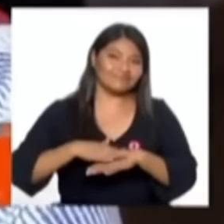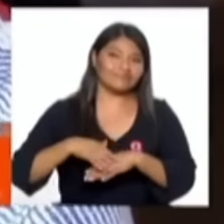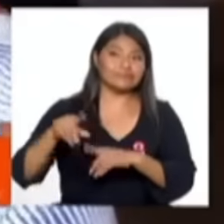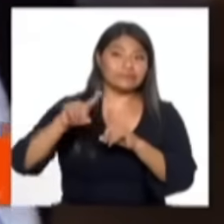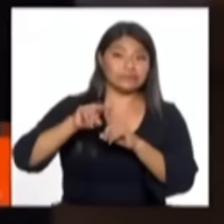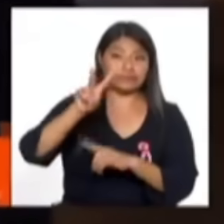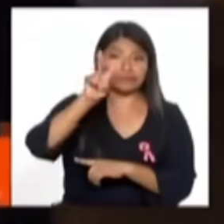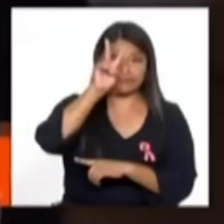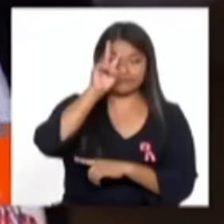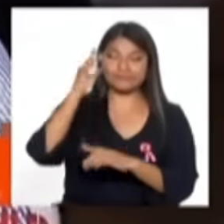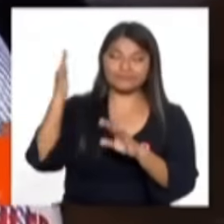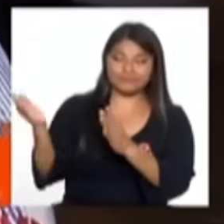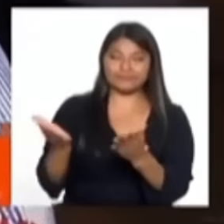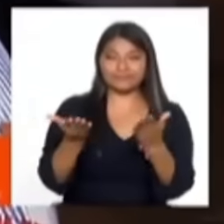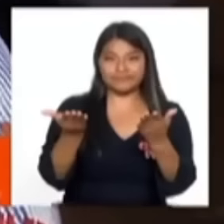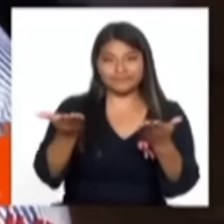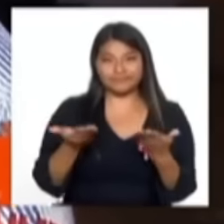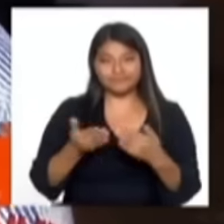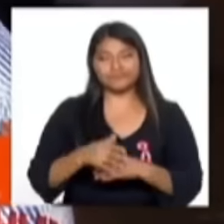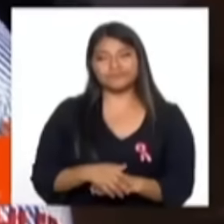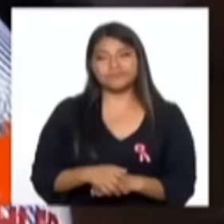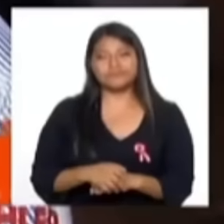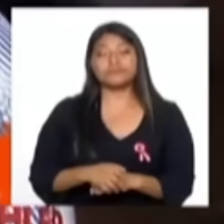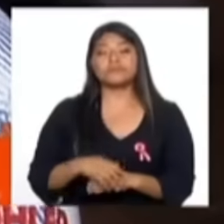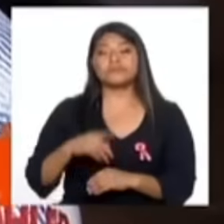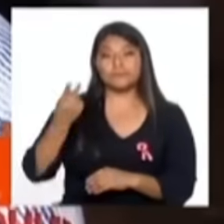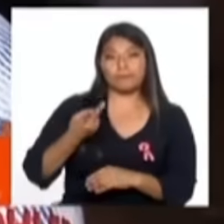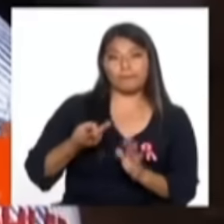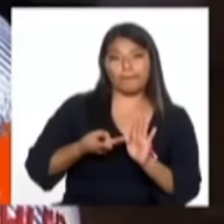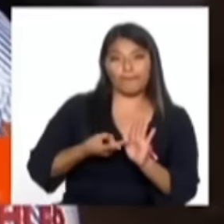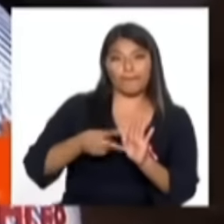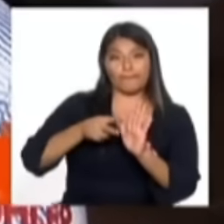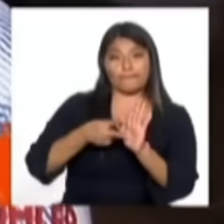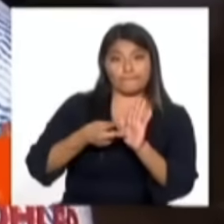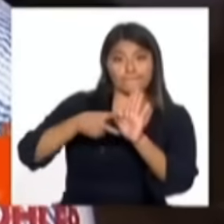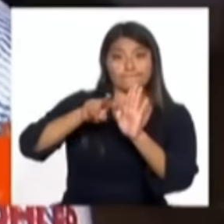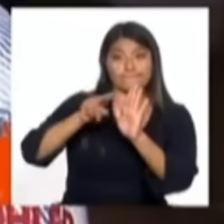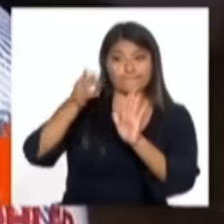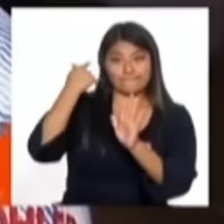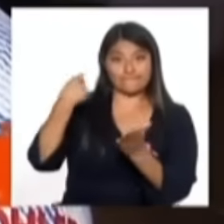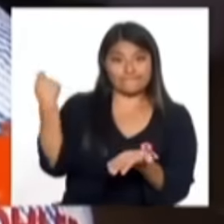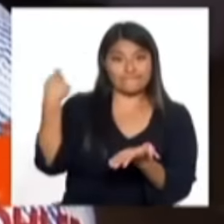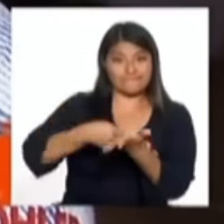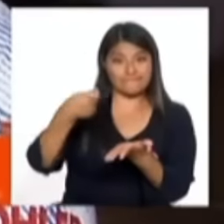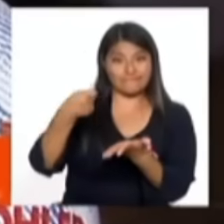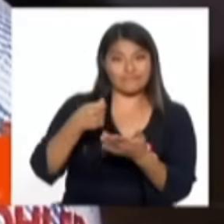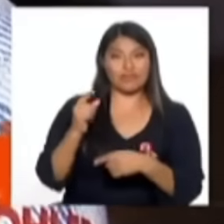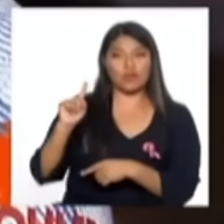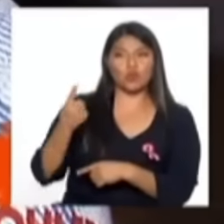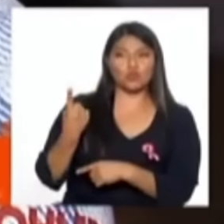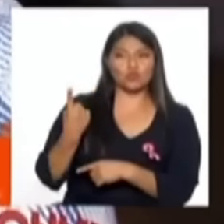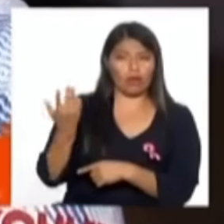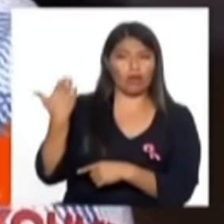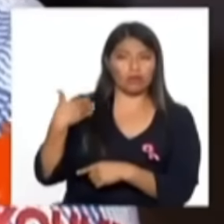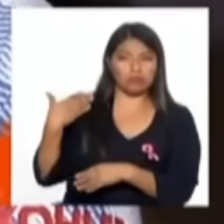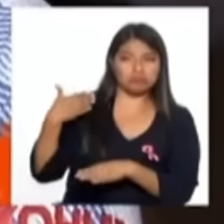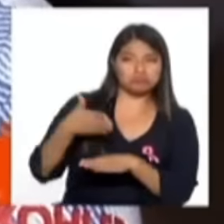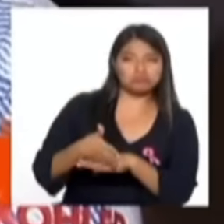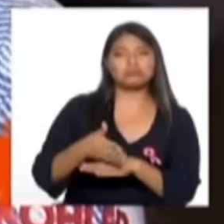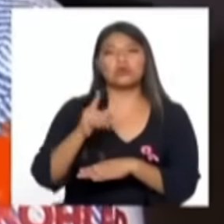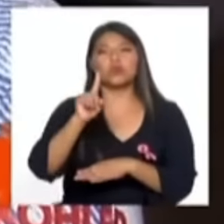entrevista. Sí, se ha incrementado la tarifa del peaje, que antes era un sol a 2 soles,